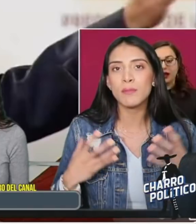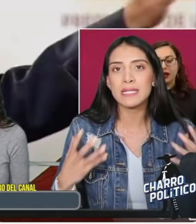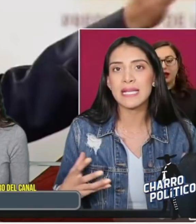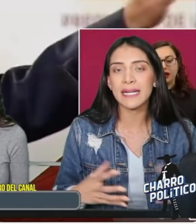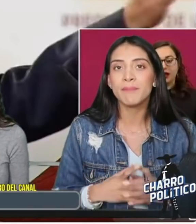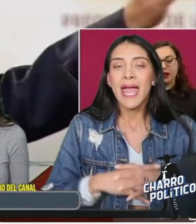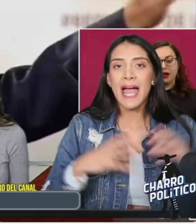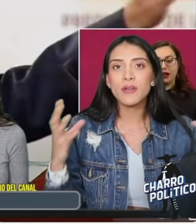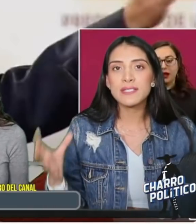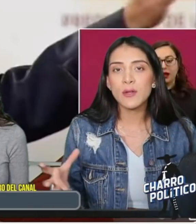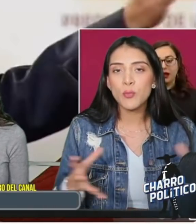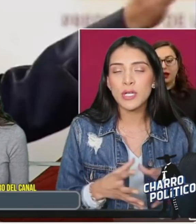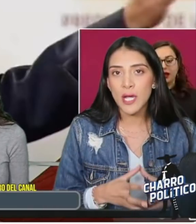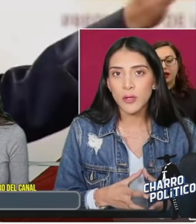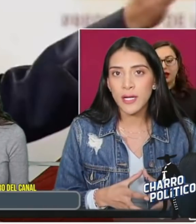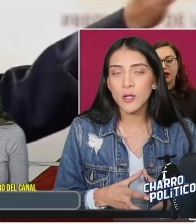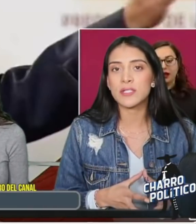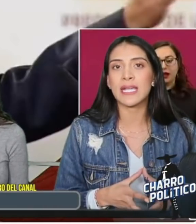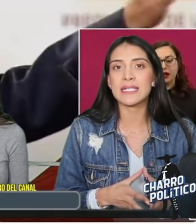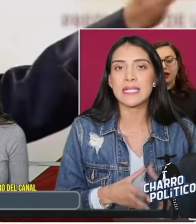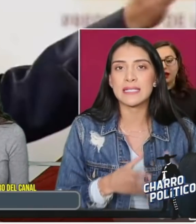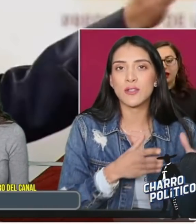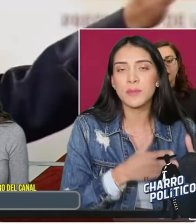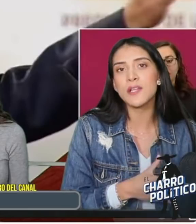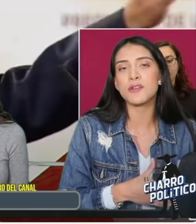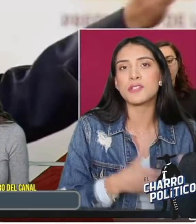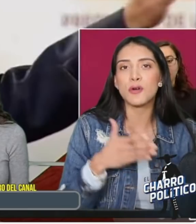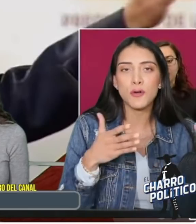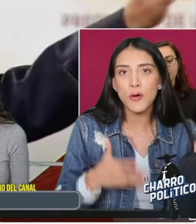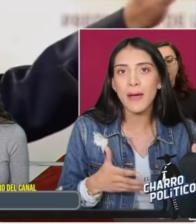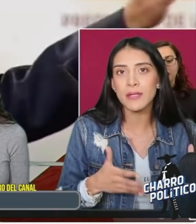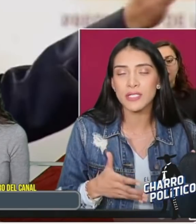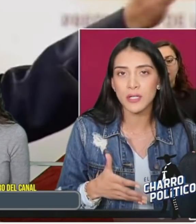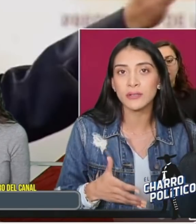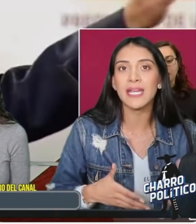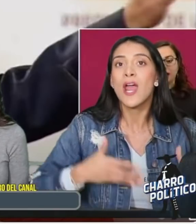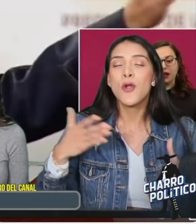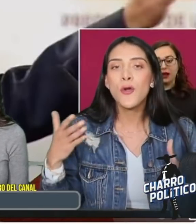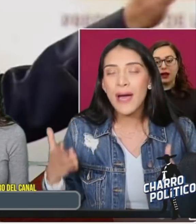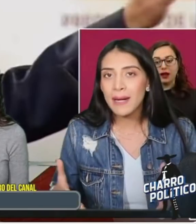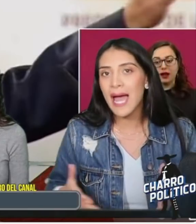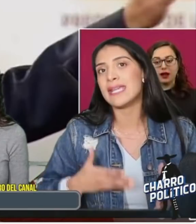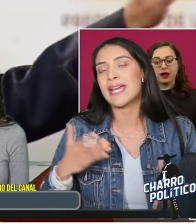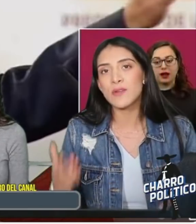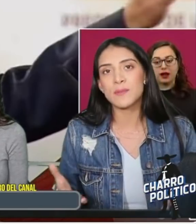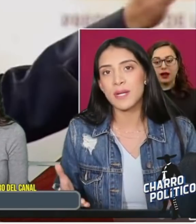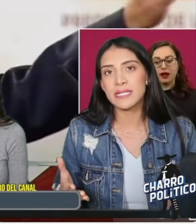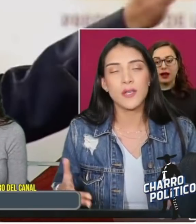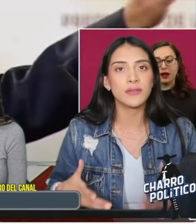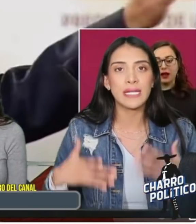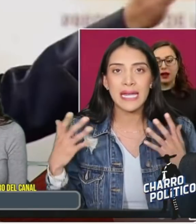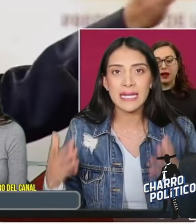un mensaje a todo este grupo de chayoteros que si desde 2018 no ha habido chayote, no habrá, y que no